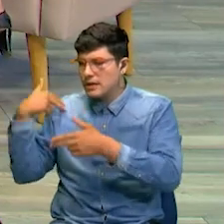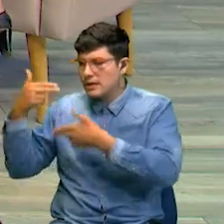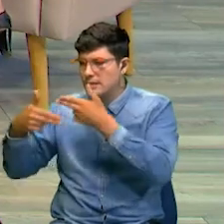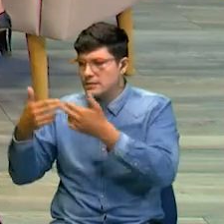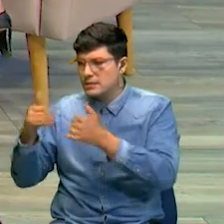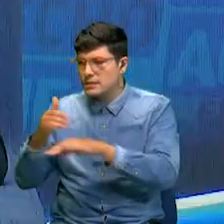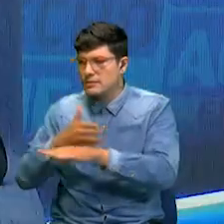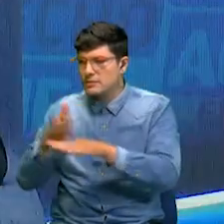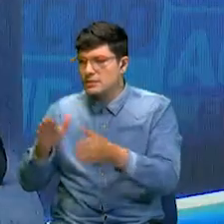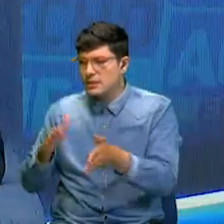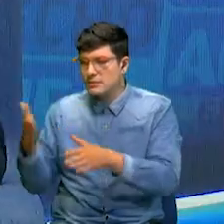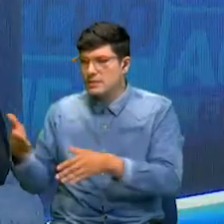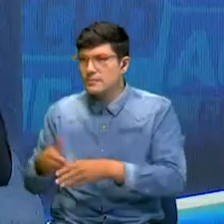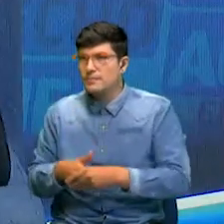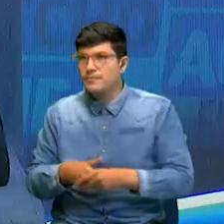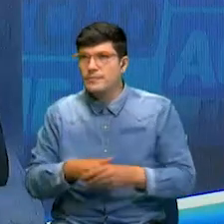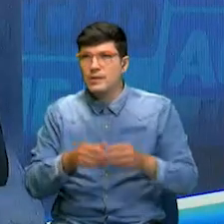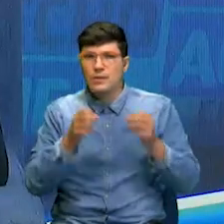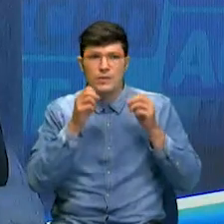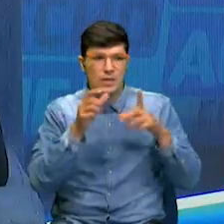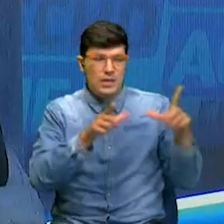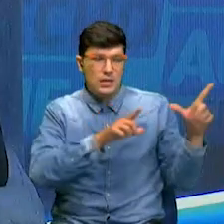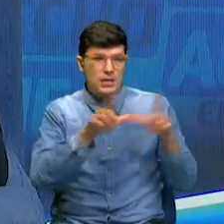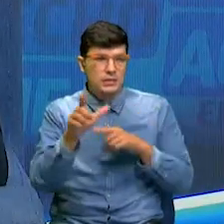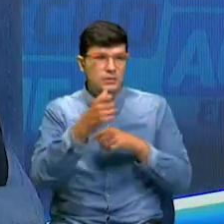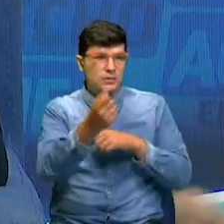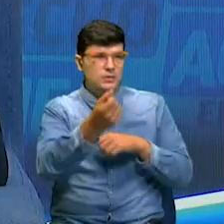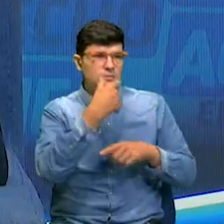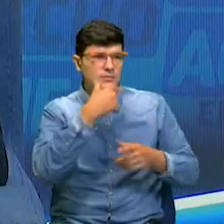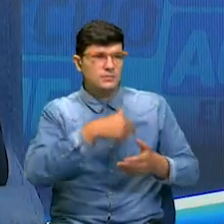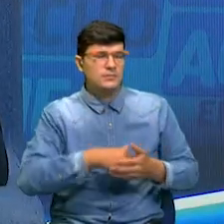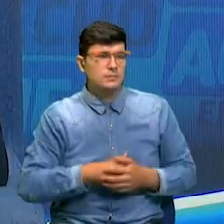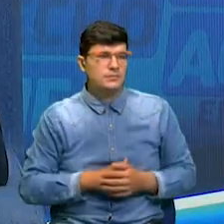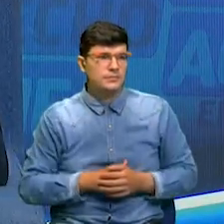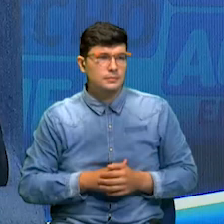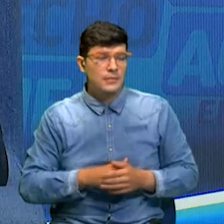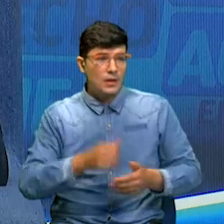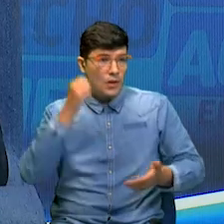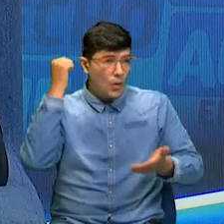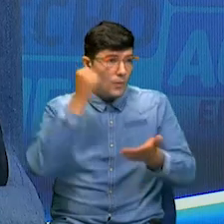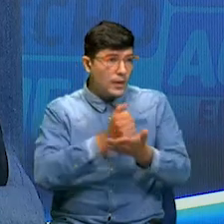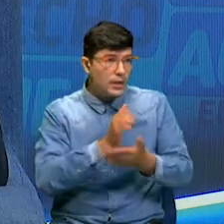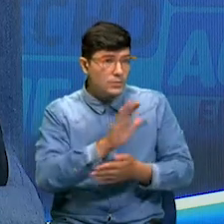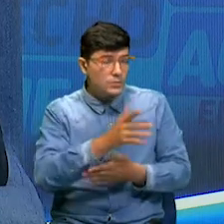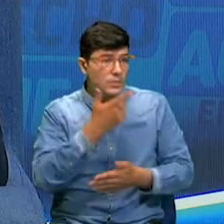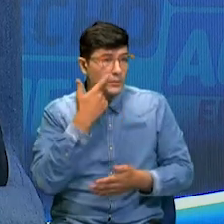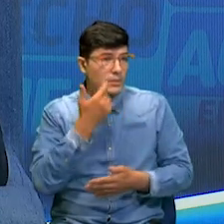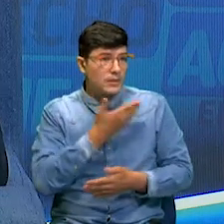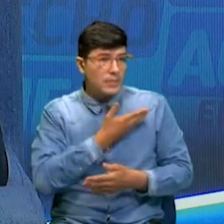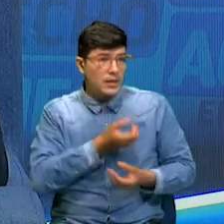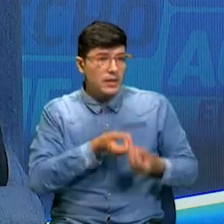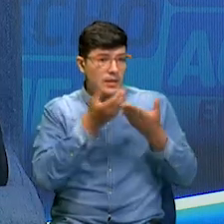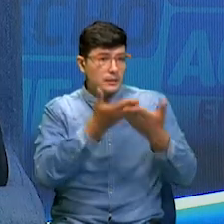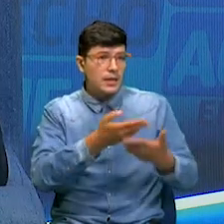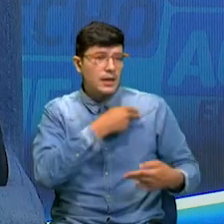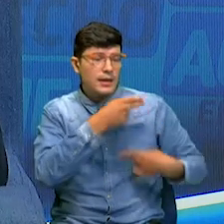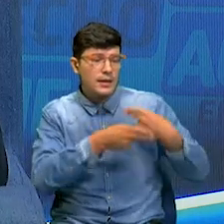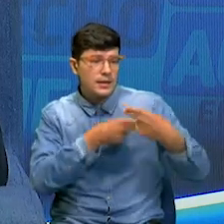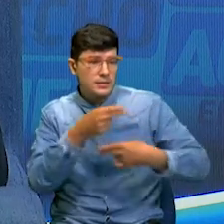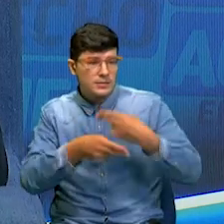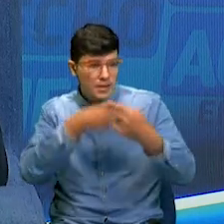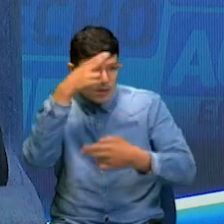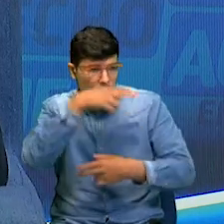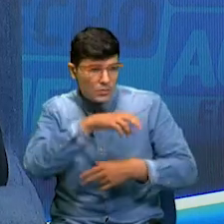Bueno, miren, nos preguntan lo siguiente. ¿Es obligación de los padres dar herencia a los hijos